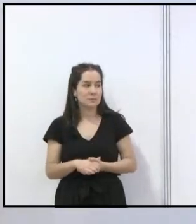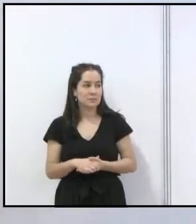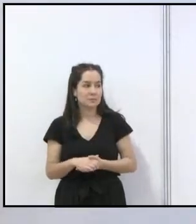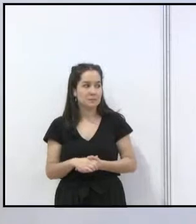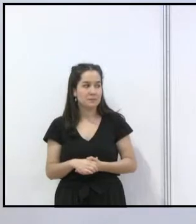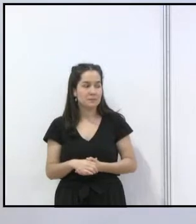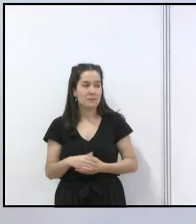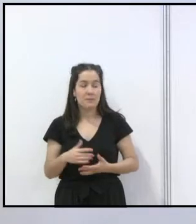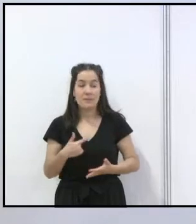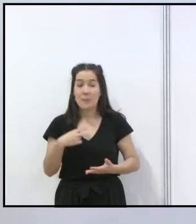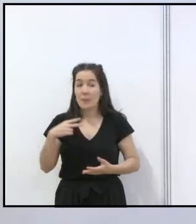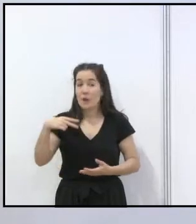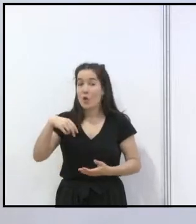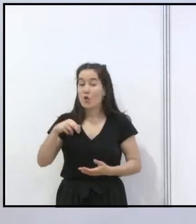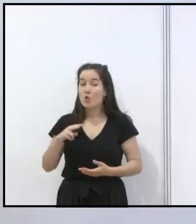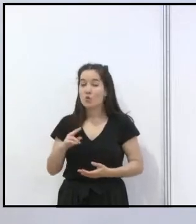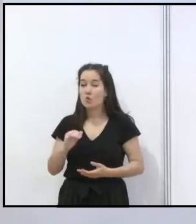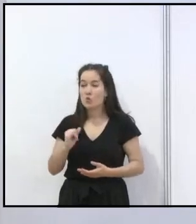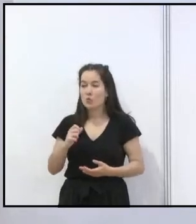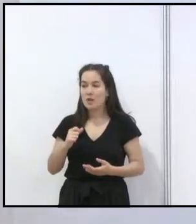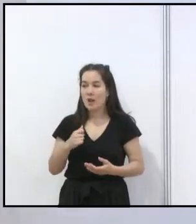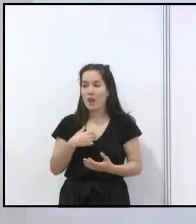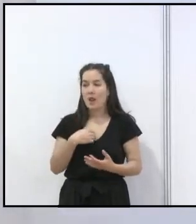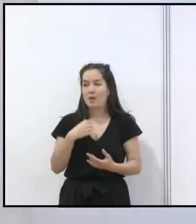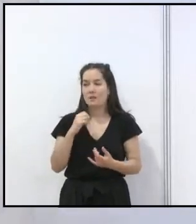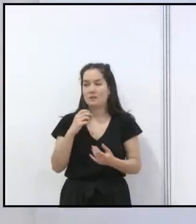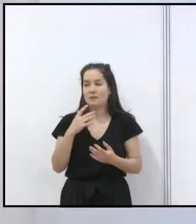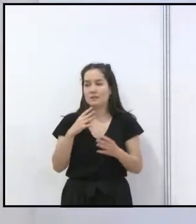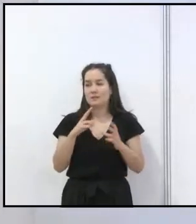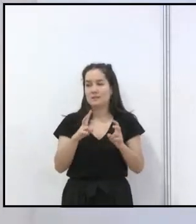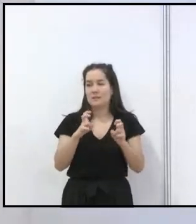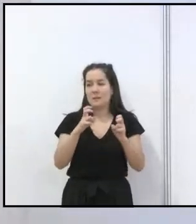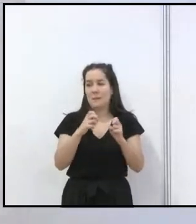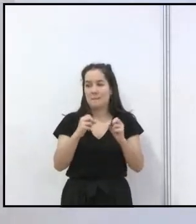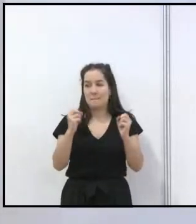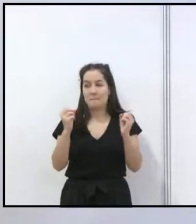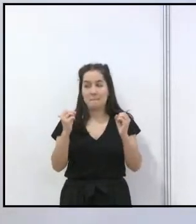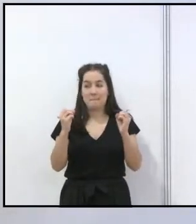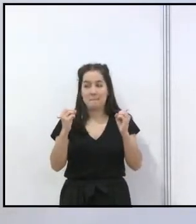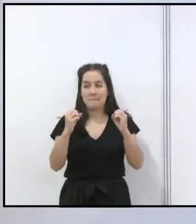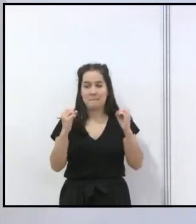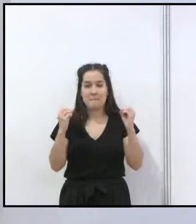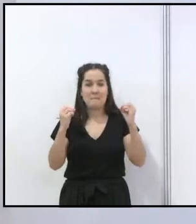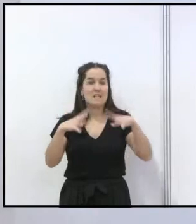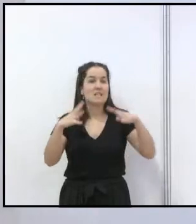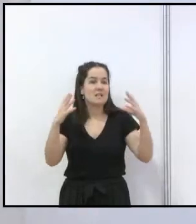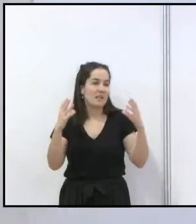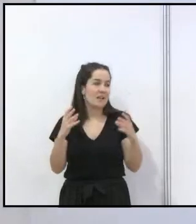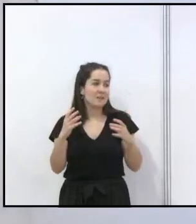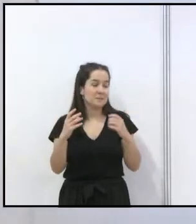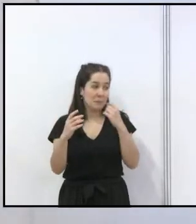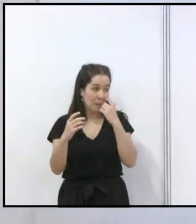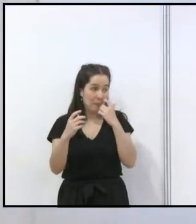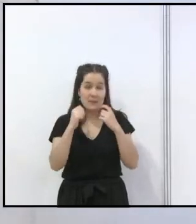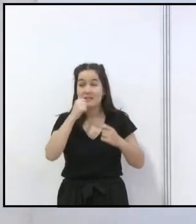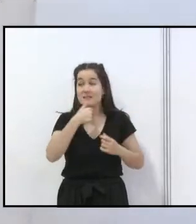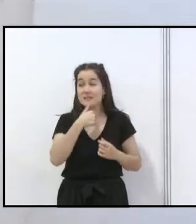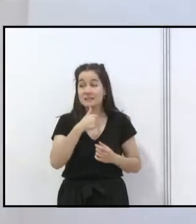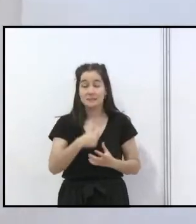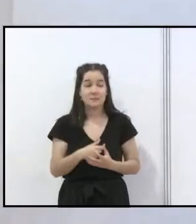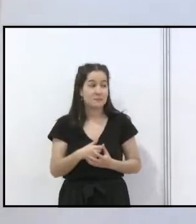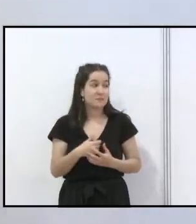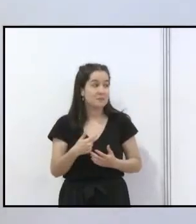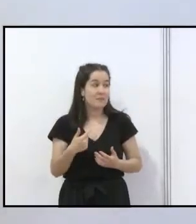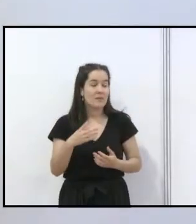Nuria habló de la mística, para cerrar, yo creo que la mística cierra muy bien esto, en el tema que ella también mencionó antes, que es el tema